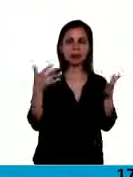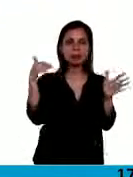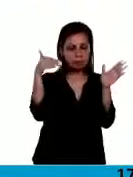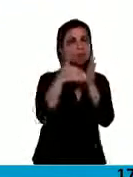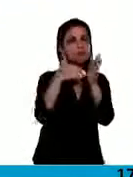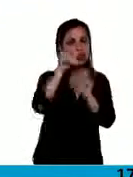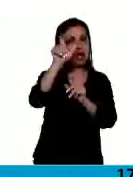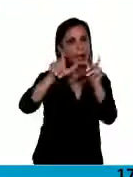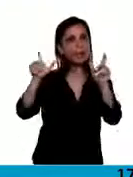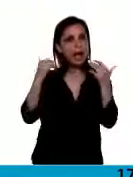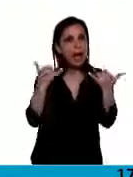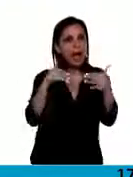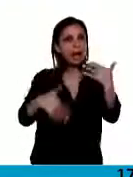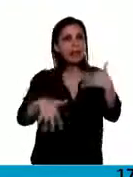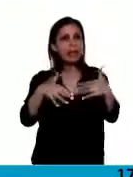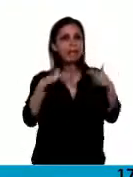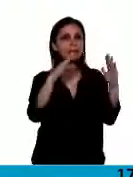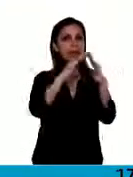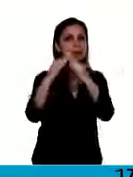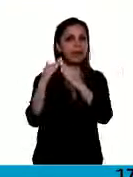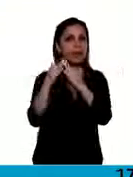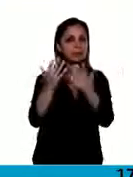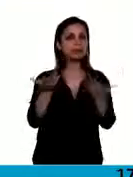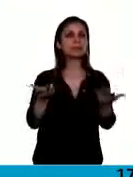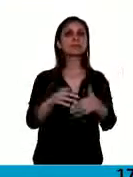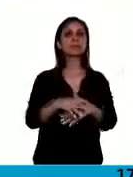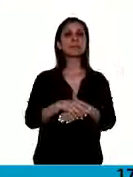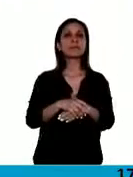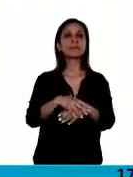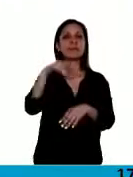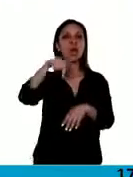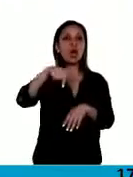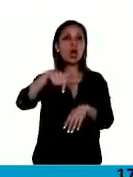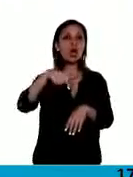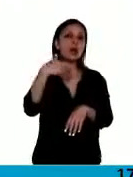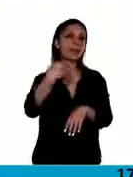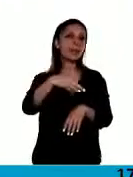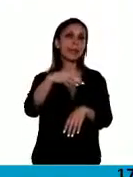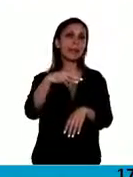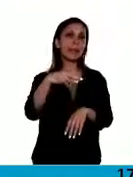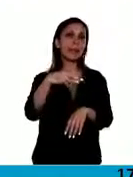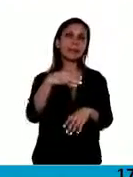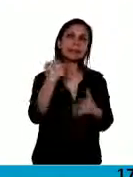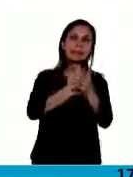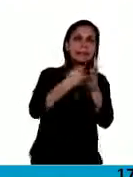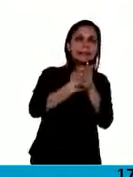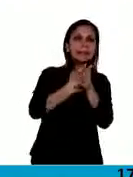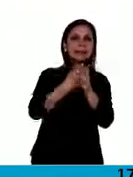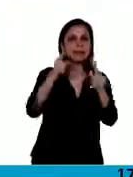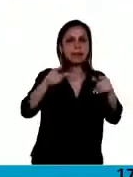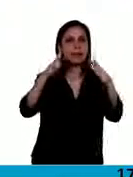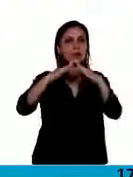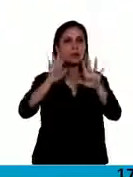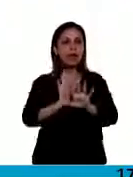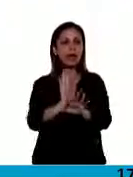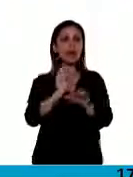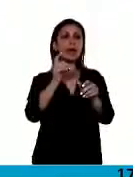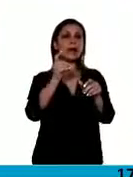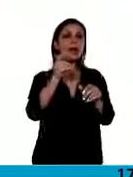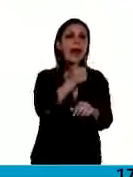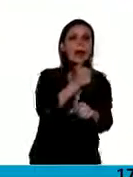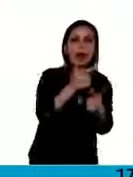viven en esta emergencia habitacional, como ya lo hemos dicho. Hoy tienen que hacerle frente a la pandemia sin agua, sin cloaca, sin un